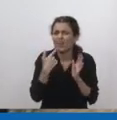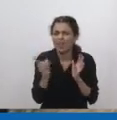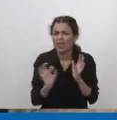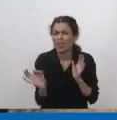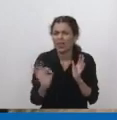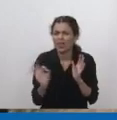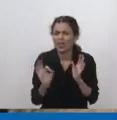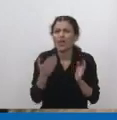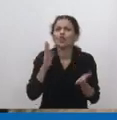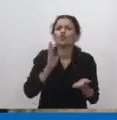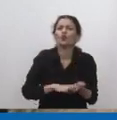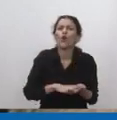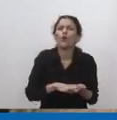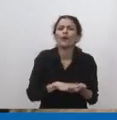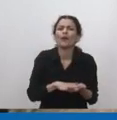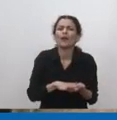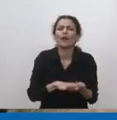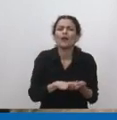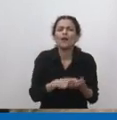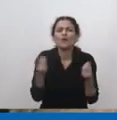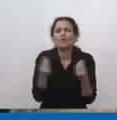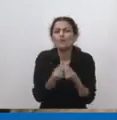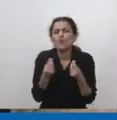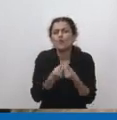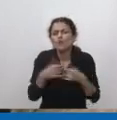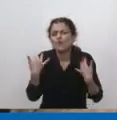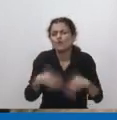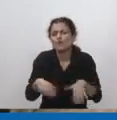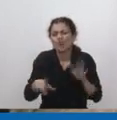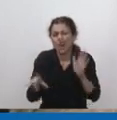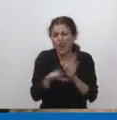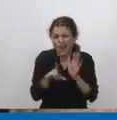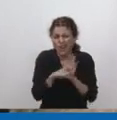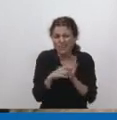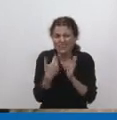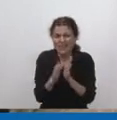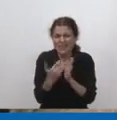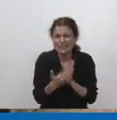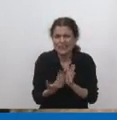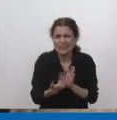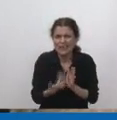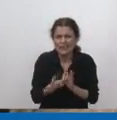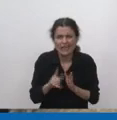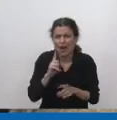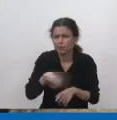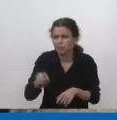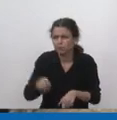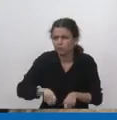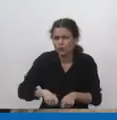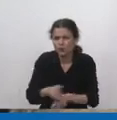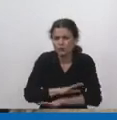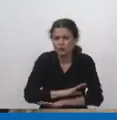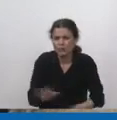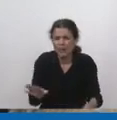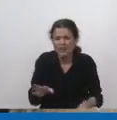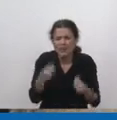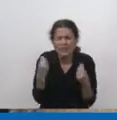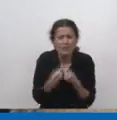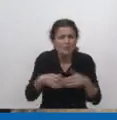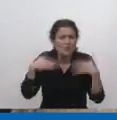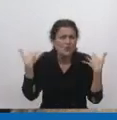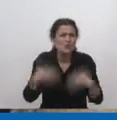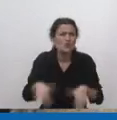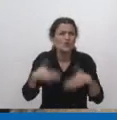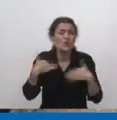la cantidad de leyes, se deroga la cantidad de leyes y